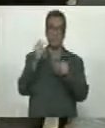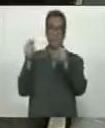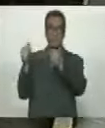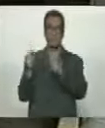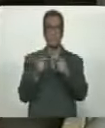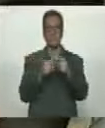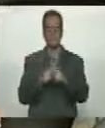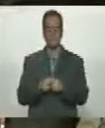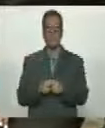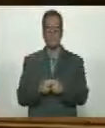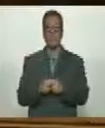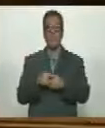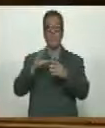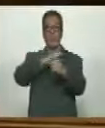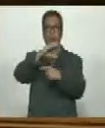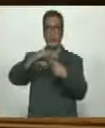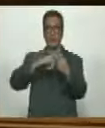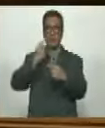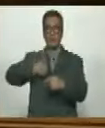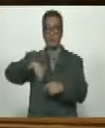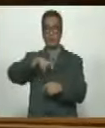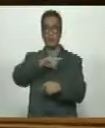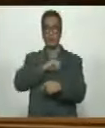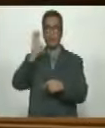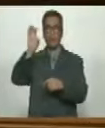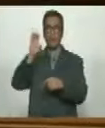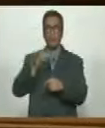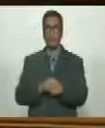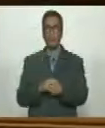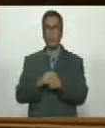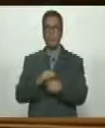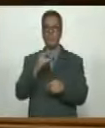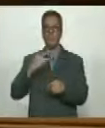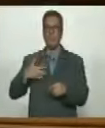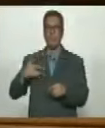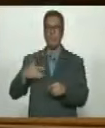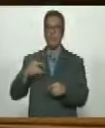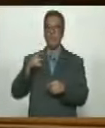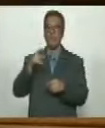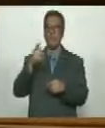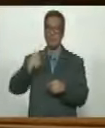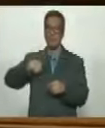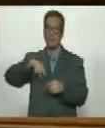económicas, culturales de nuestro país. Nos sentimos